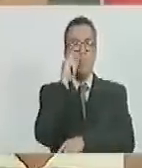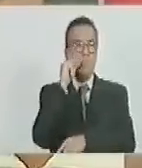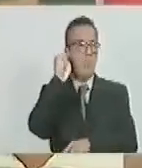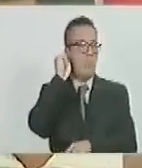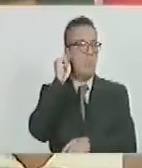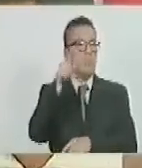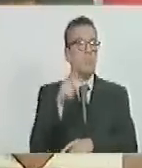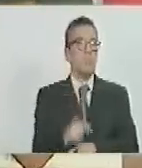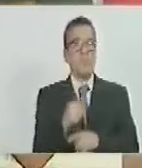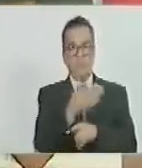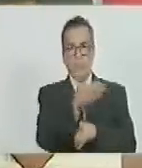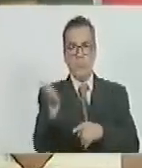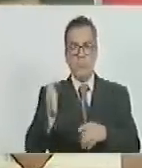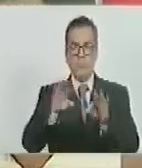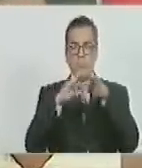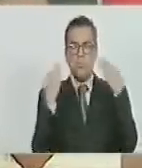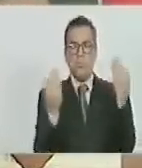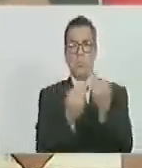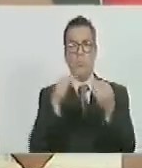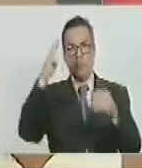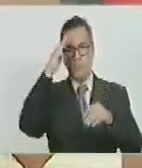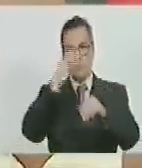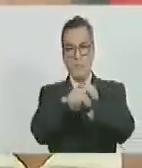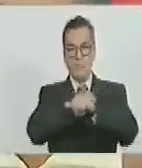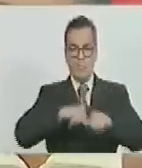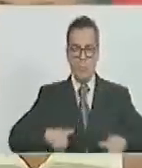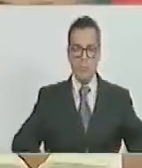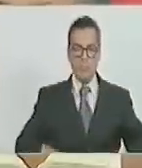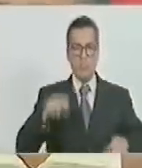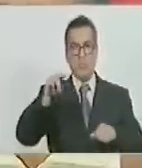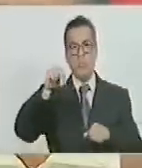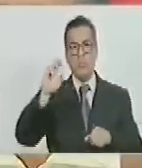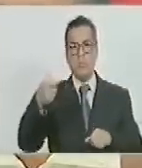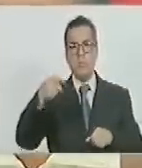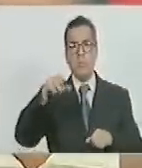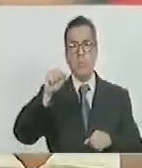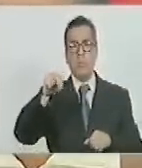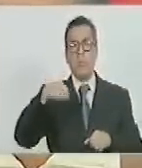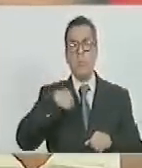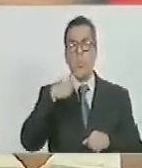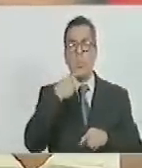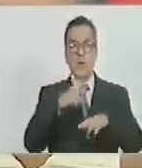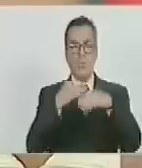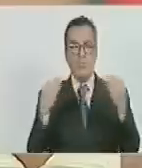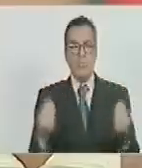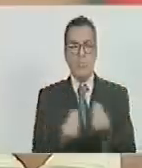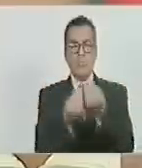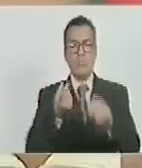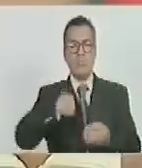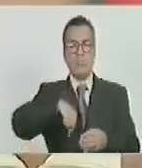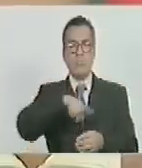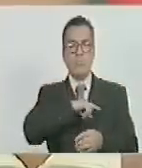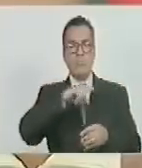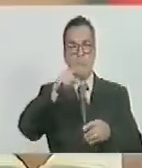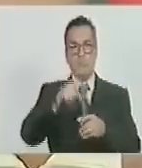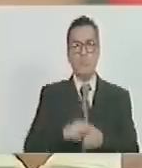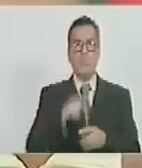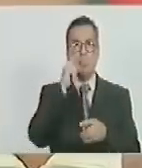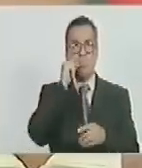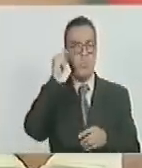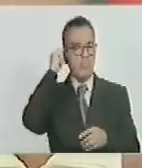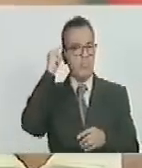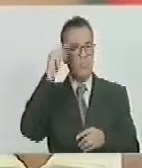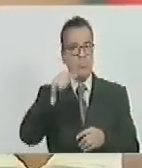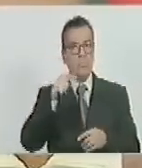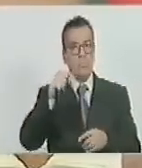diputados, a ustedes, familias de la Guardia Nacional de Venezuela, y decirle que junto a nuestro comandante, hoy